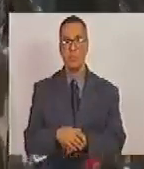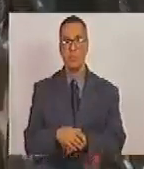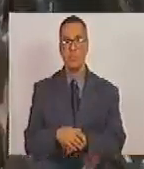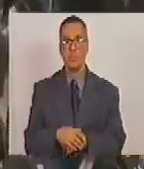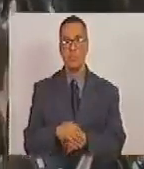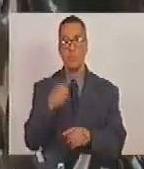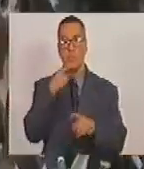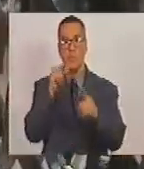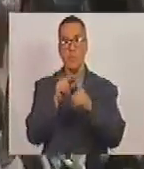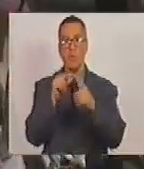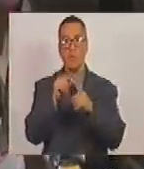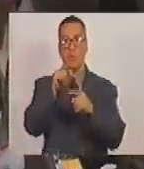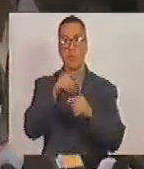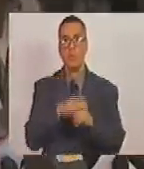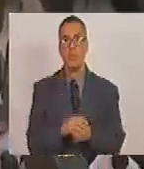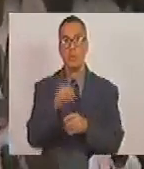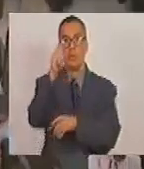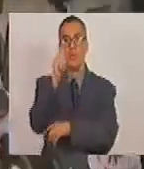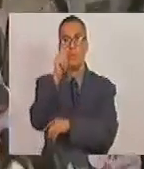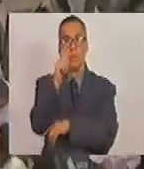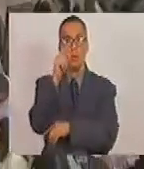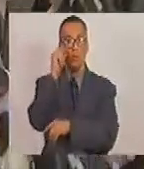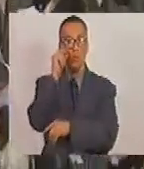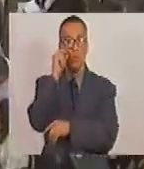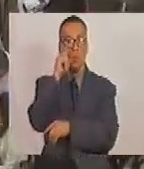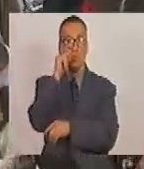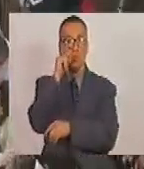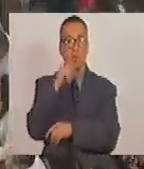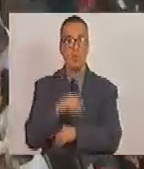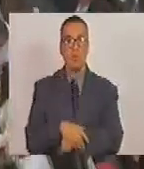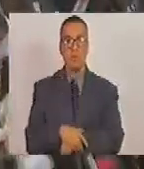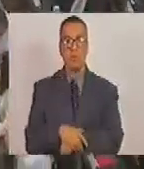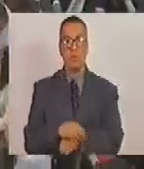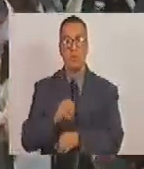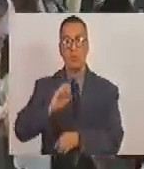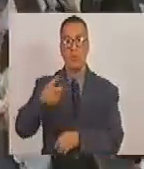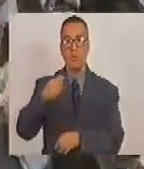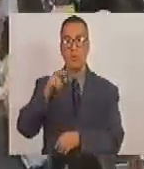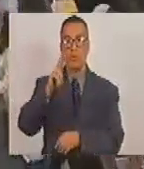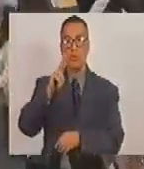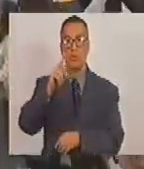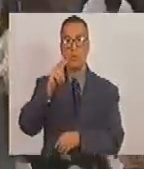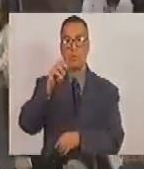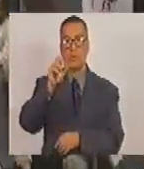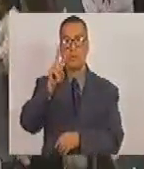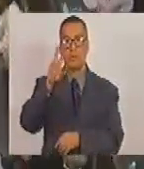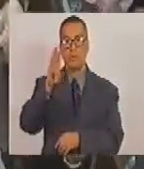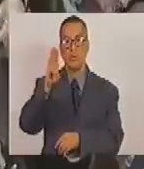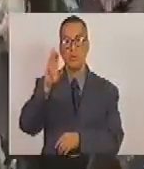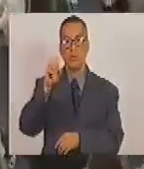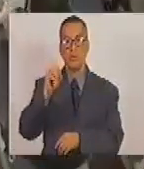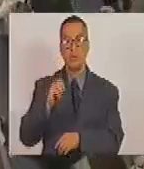Voy a dejar en el derecho de palabra al diputado Gustavo Rangel.